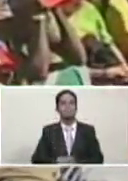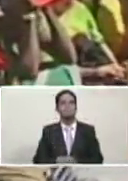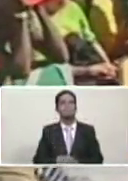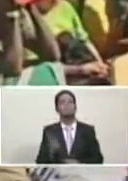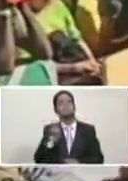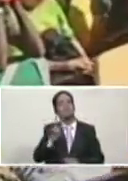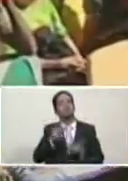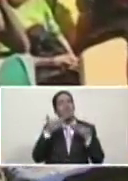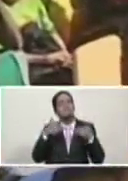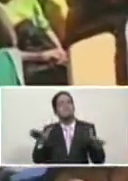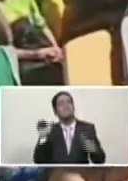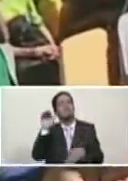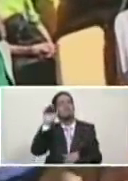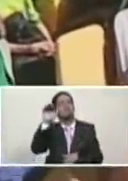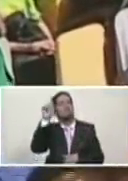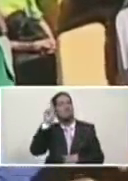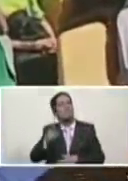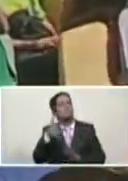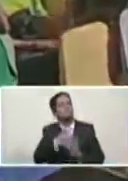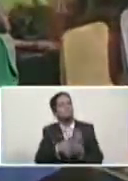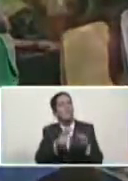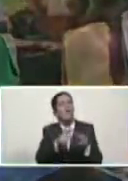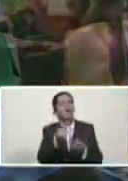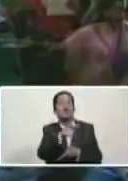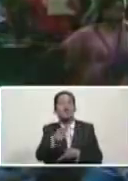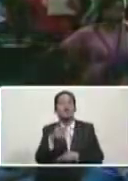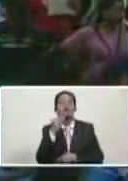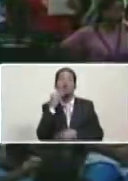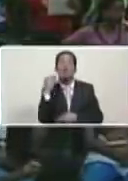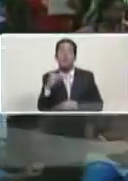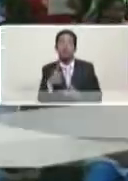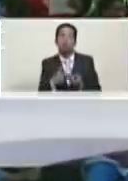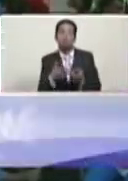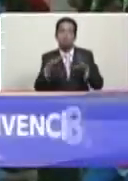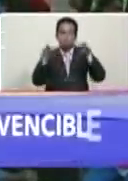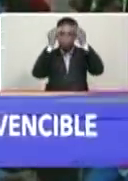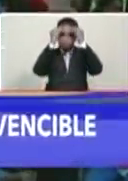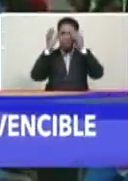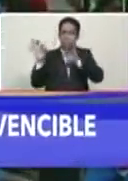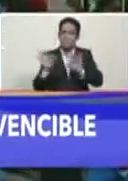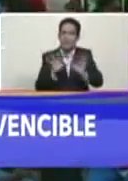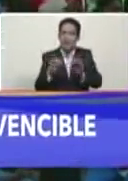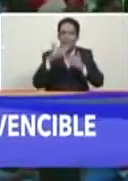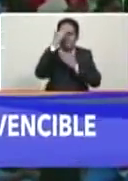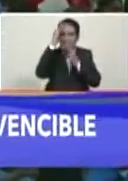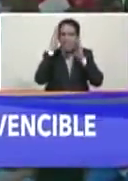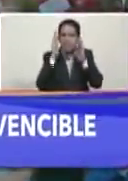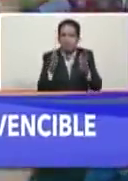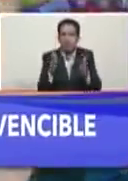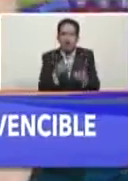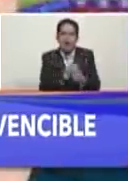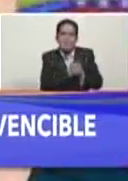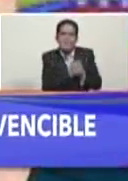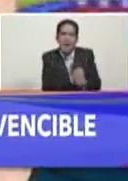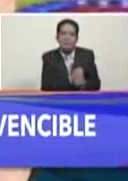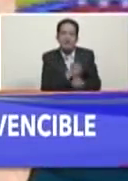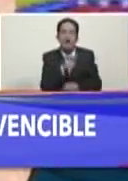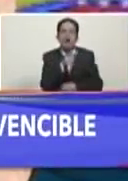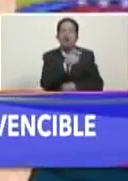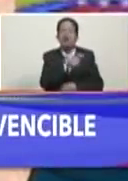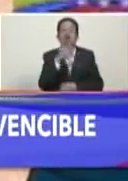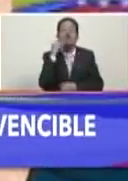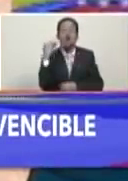al futuro debe tener a su juventud bien educada, bien preparada, bien atendida, amada. La juventud debe